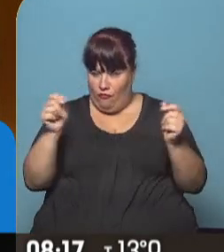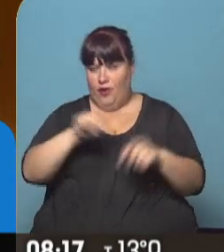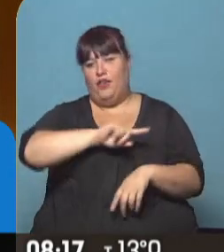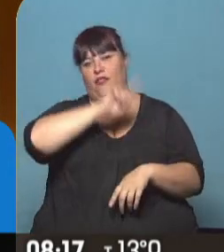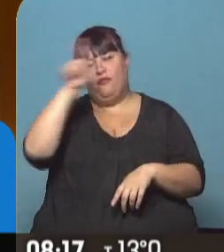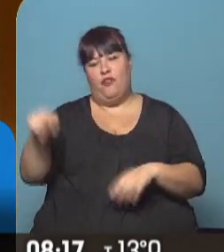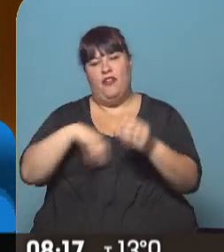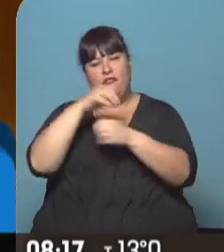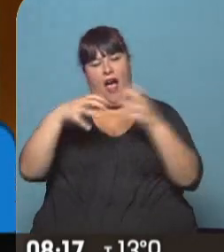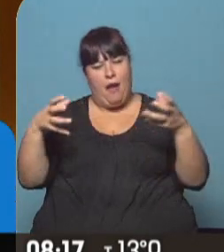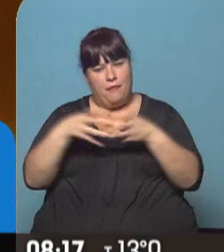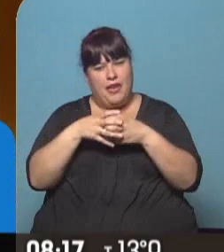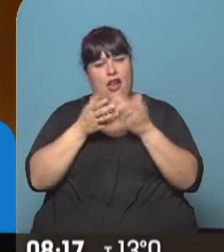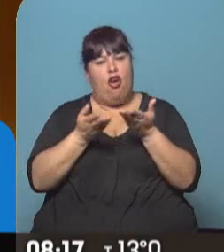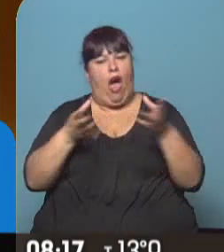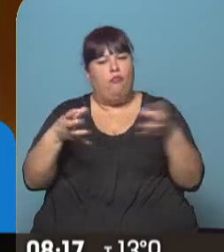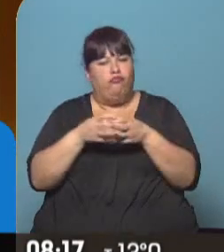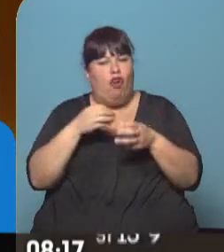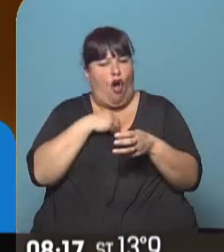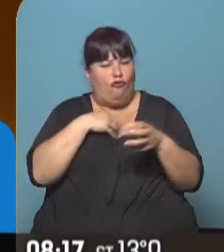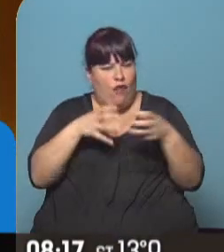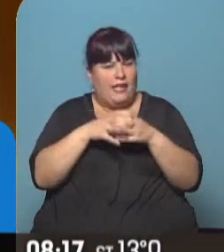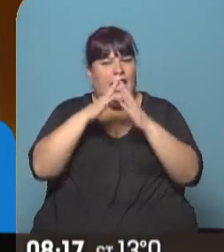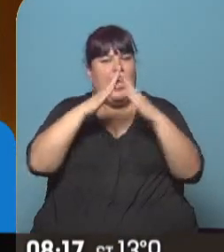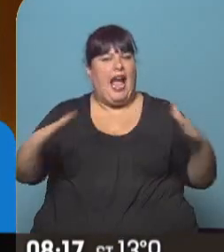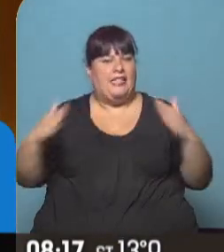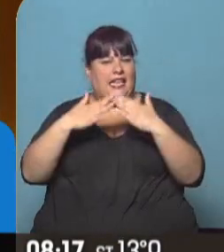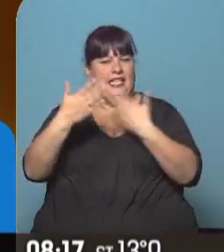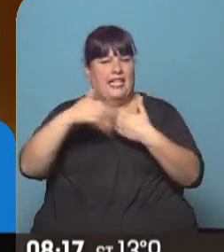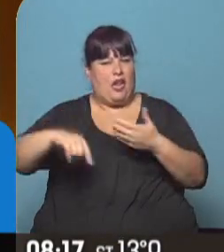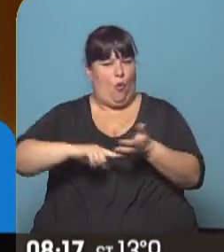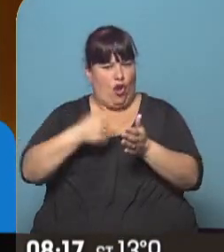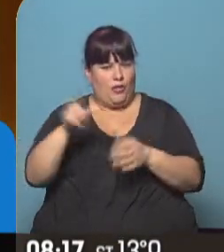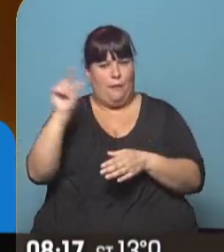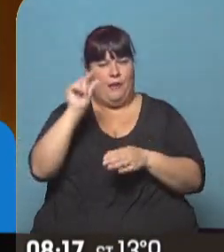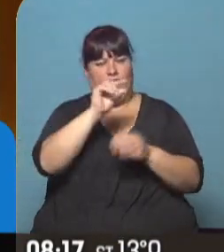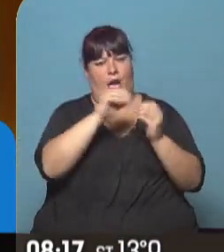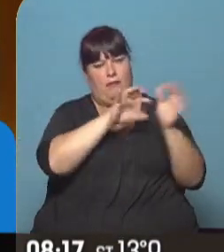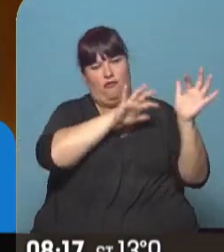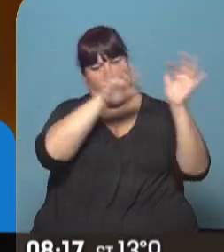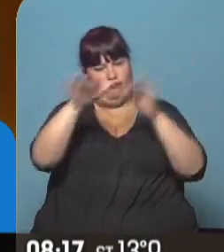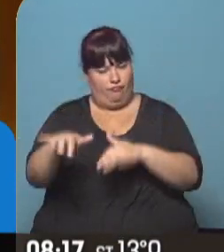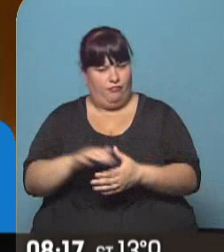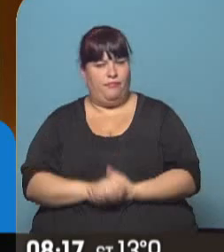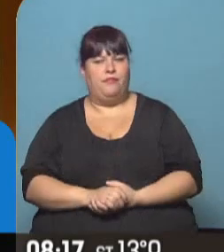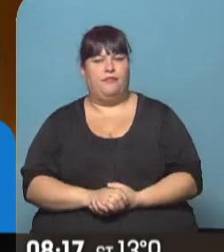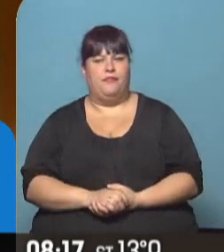ahí se fueron con la familia y con los colores más cercanos a una quinta que acerca de buenos aires que había prestado un amigo